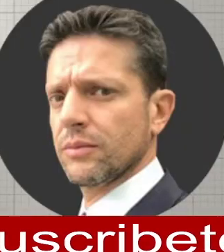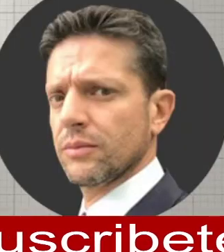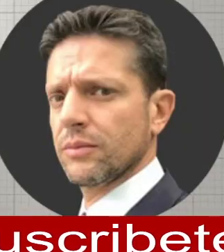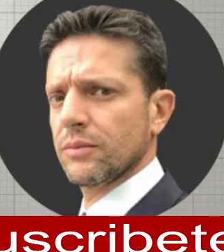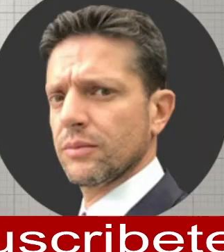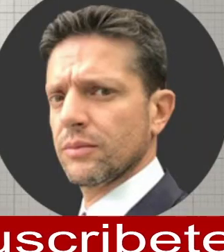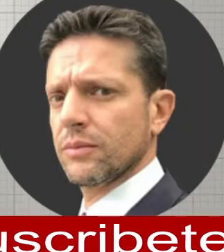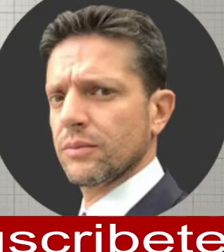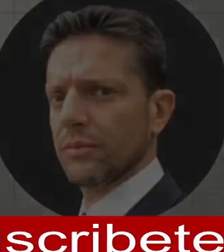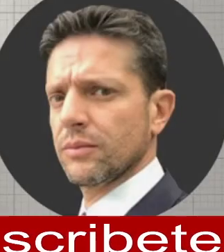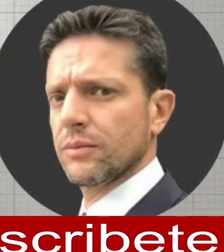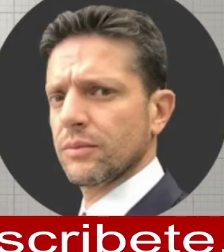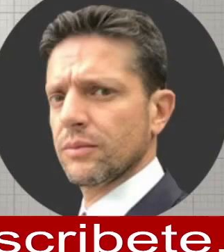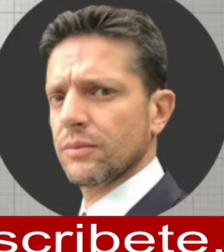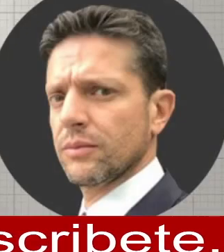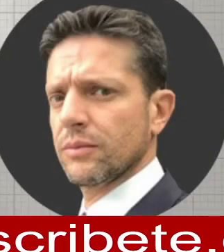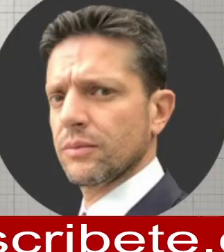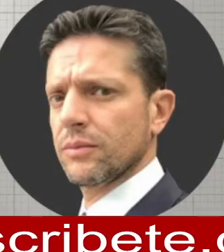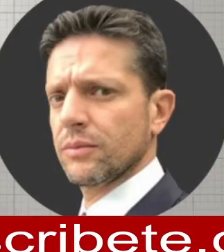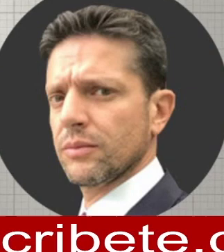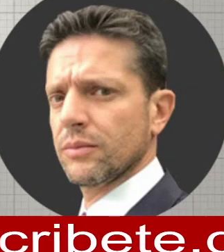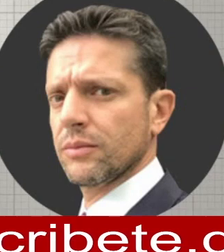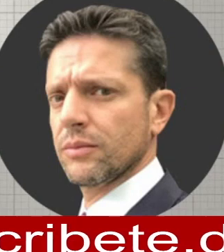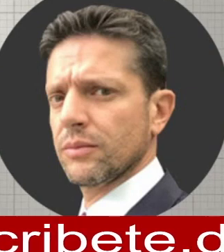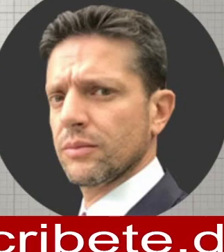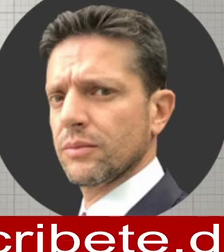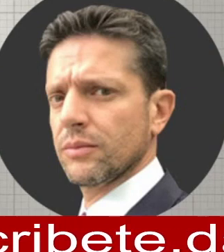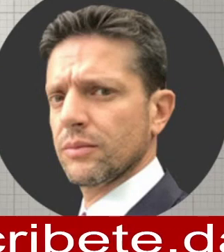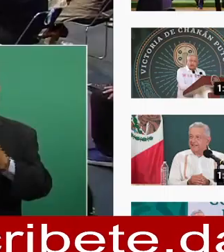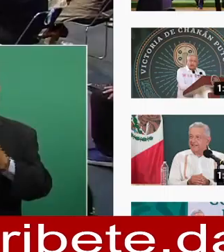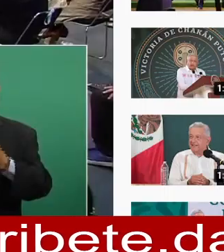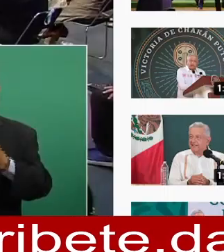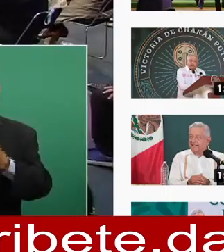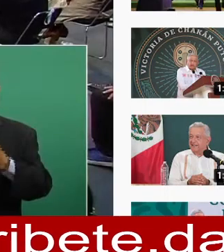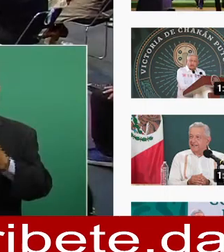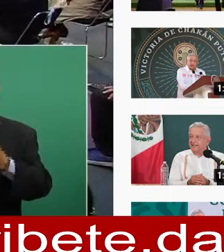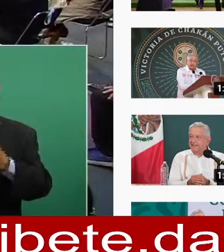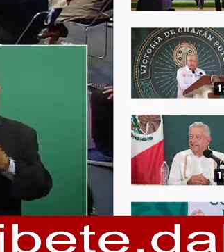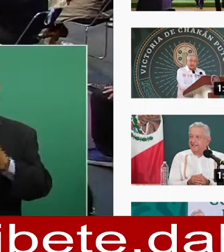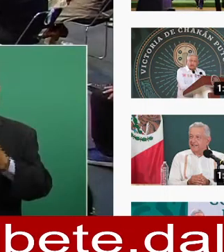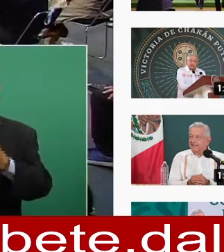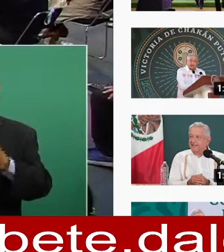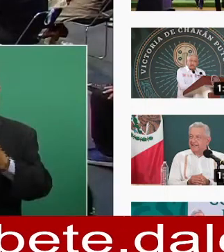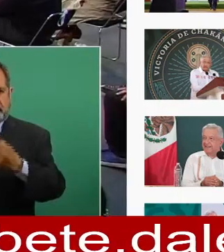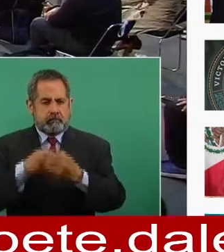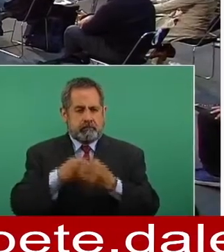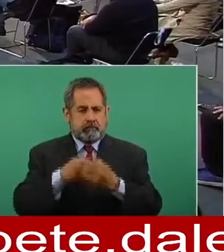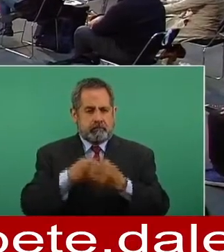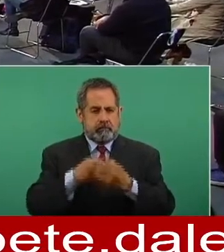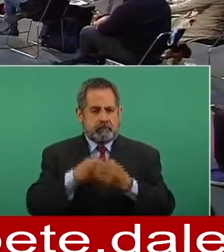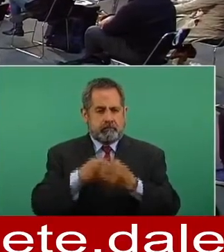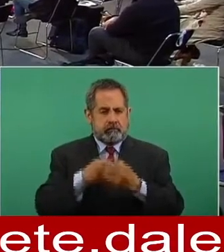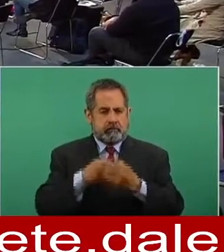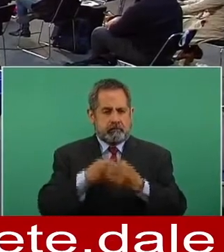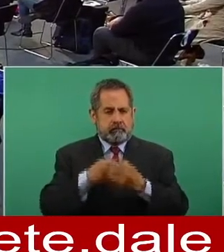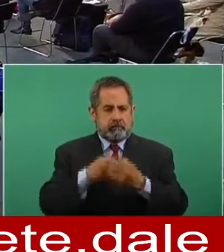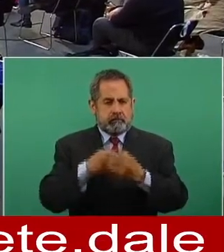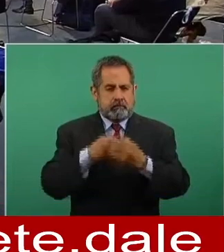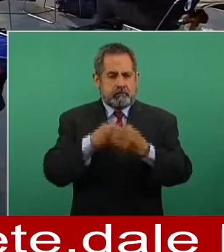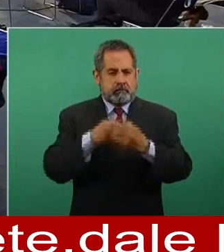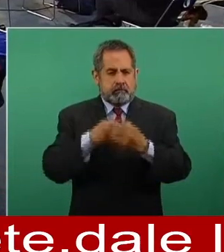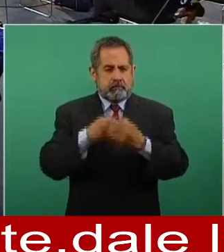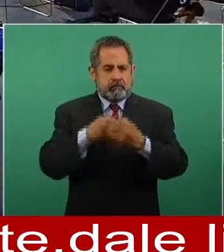tiene parte de lo que había empezado con esta información, pero lo que no aguantaron fue esto, la presencia